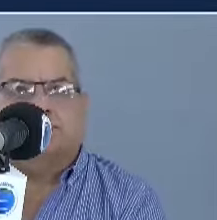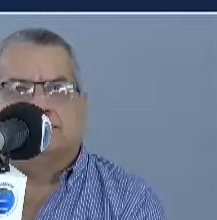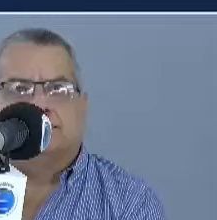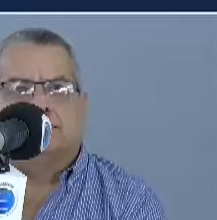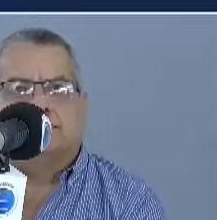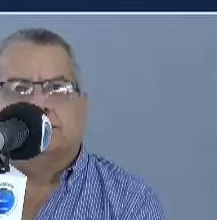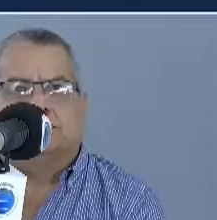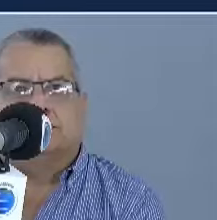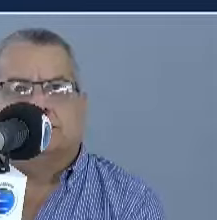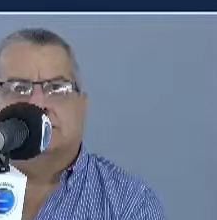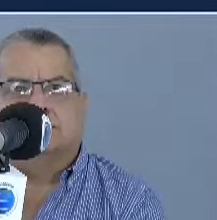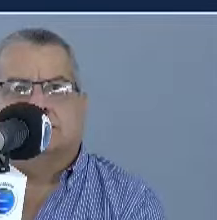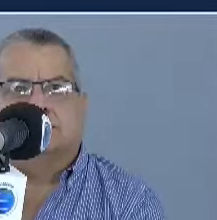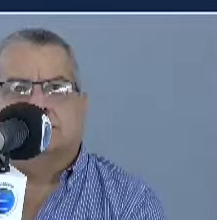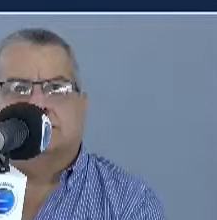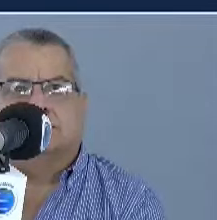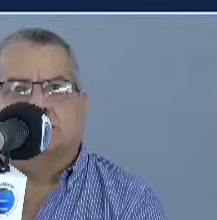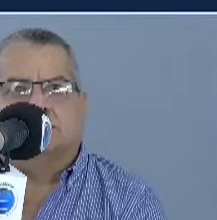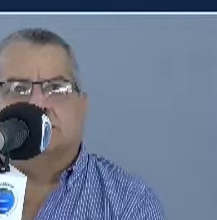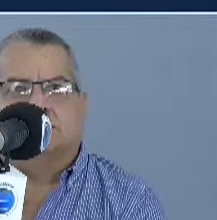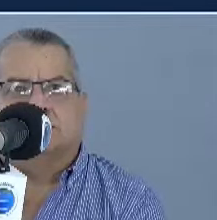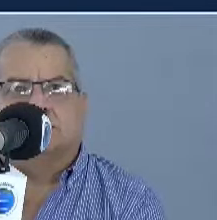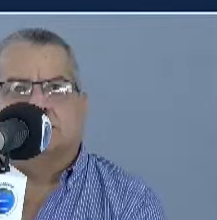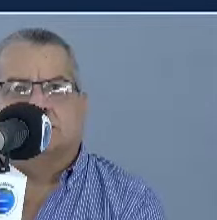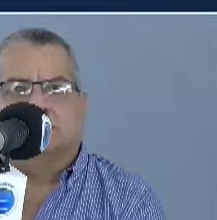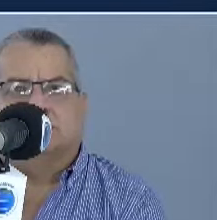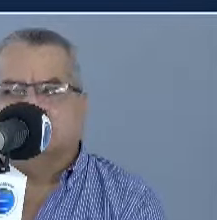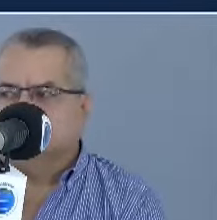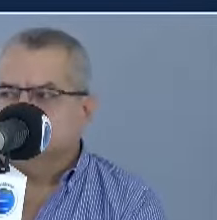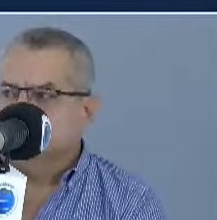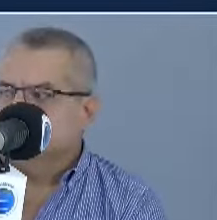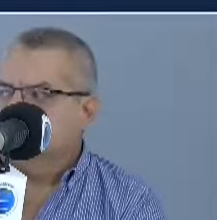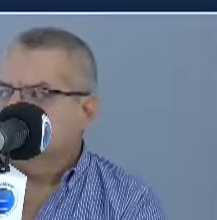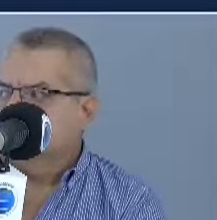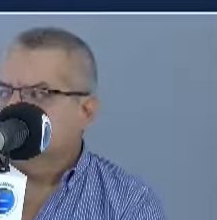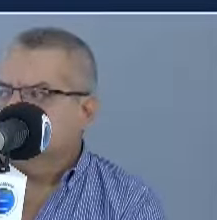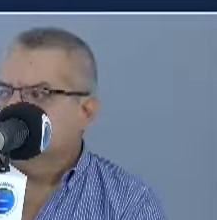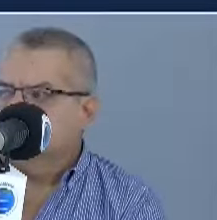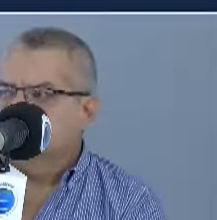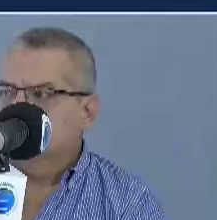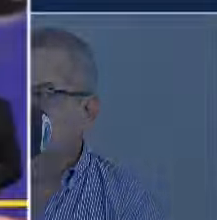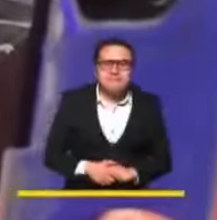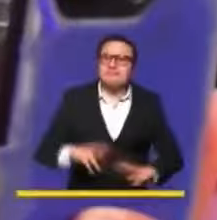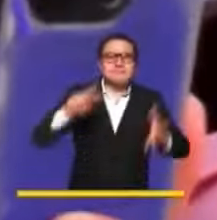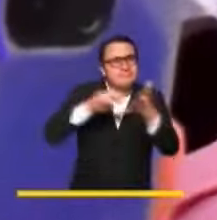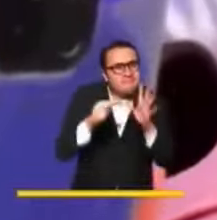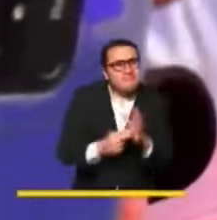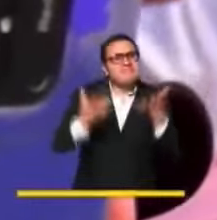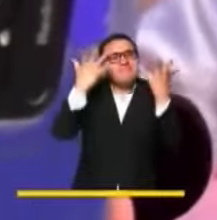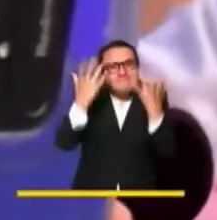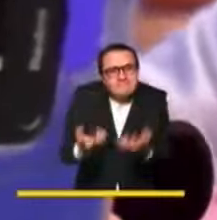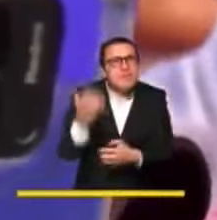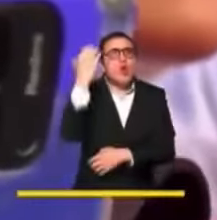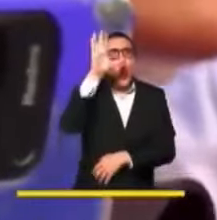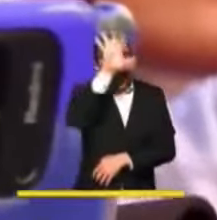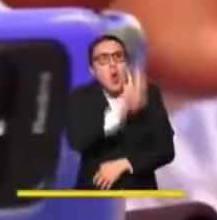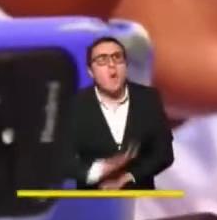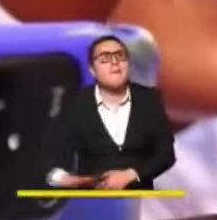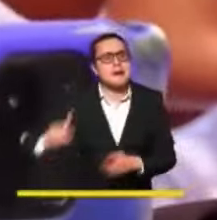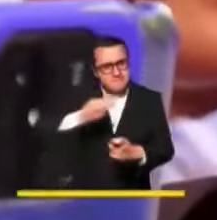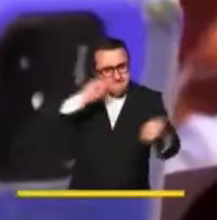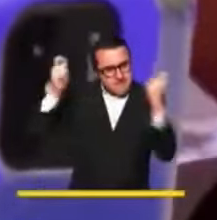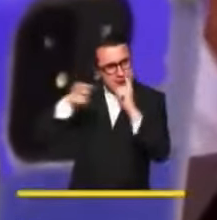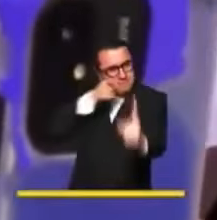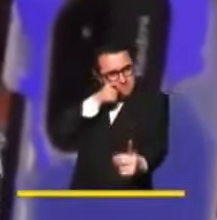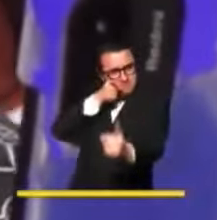Estamos mamados de la peleadera, estamos mamados de que nos atacamos unos con respecto de otros. Estamos